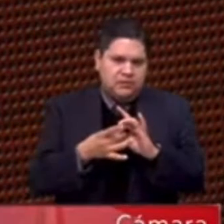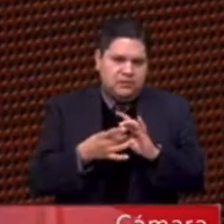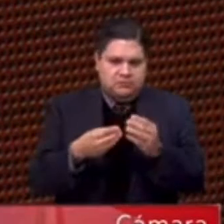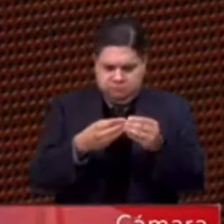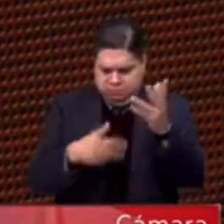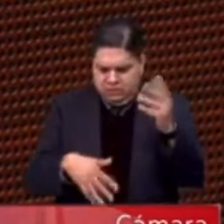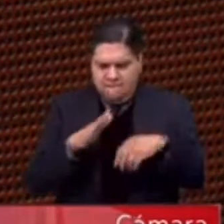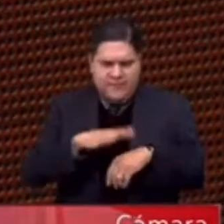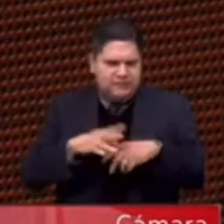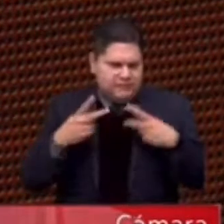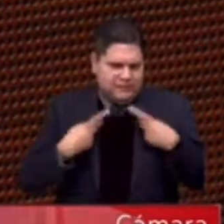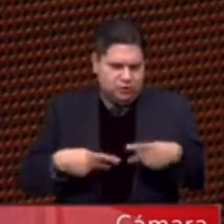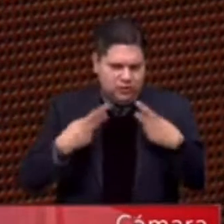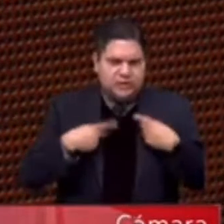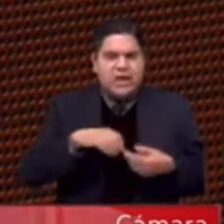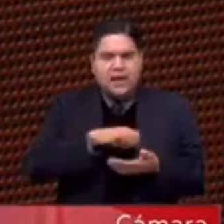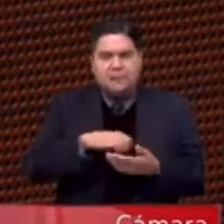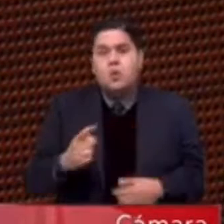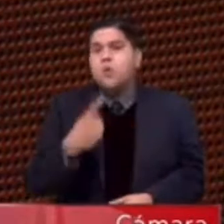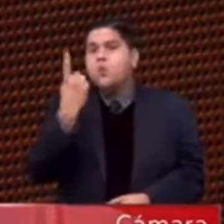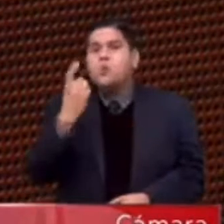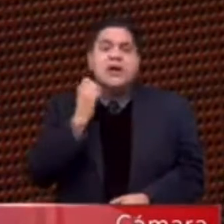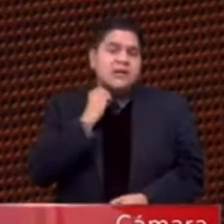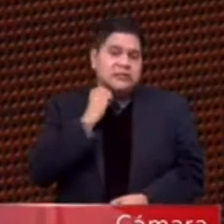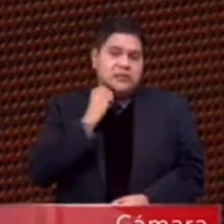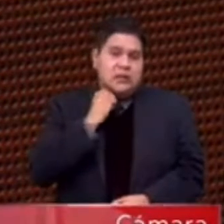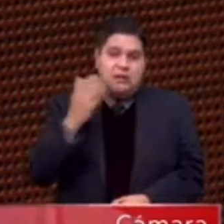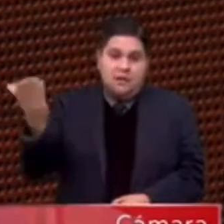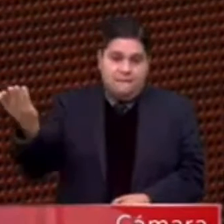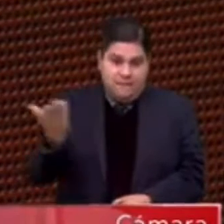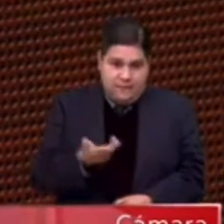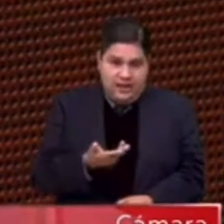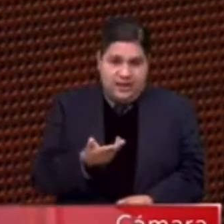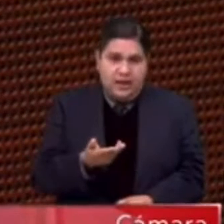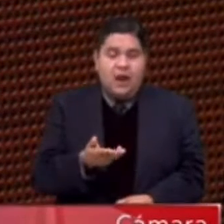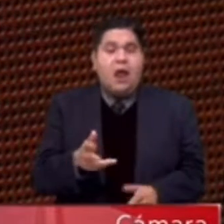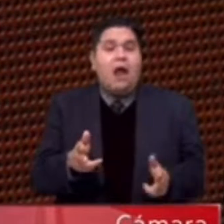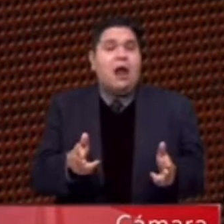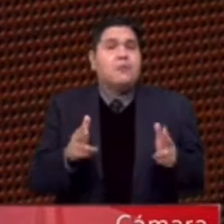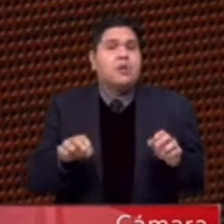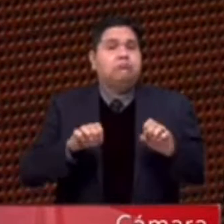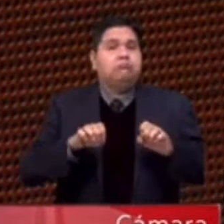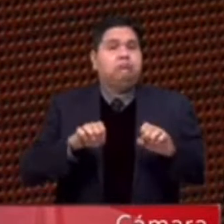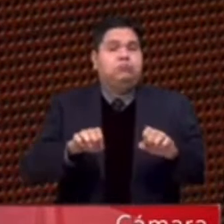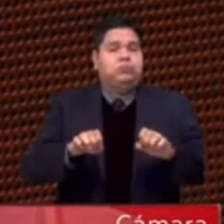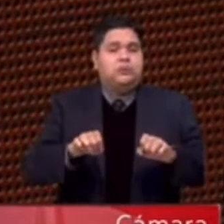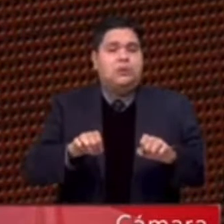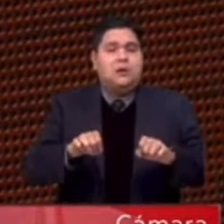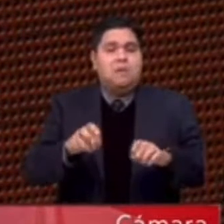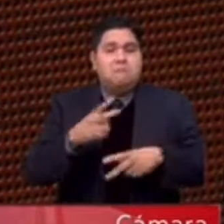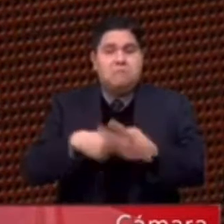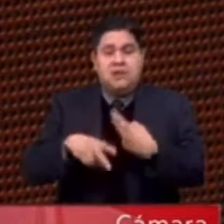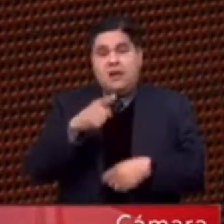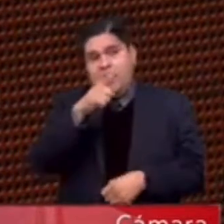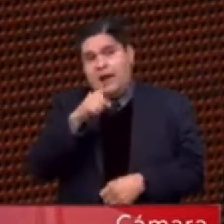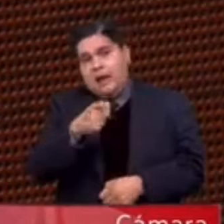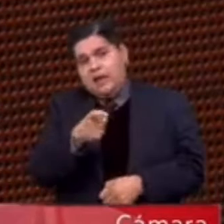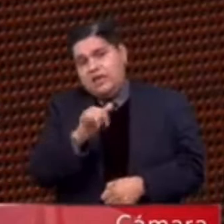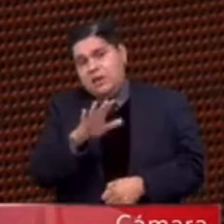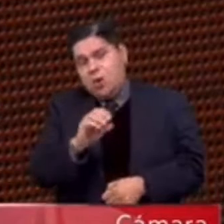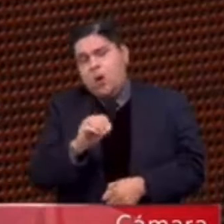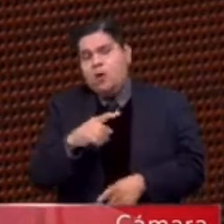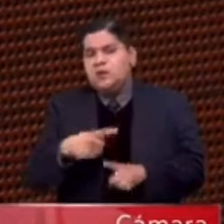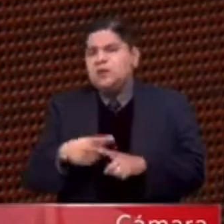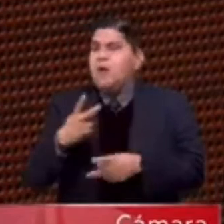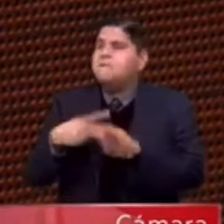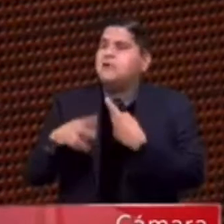aquí. Por ejemplo, hay una senadora que llegó en una camioneta de lujo un día a Jicoténcatl y dijo que se la